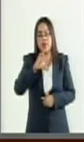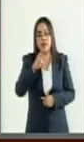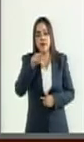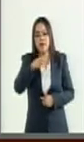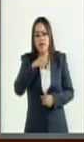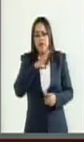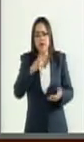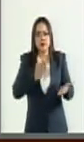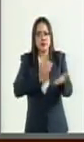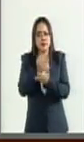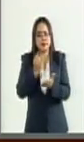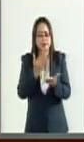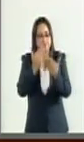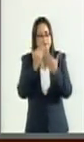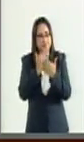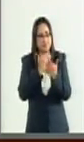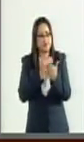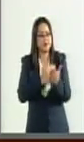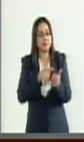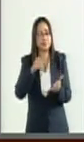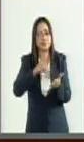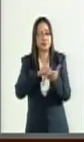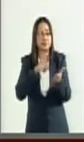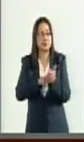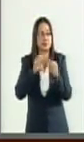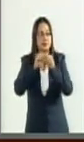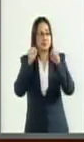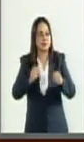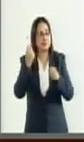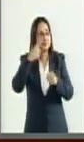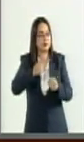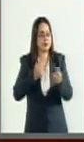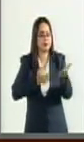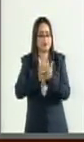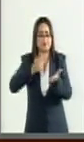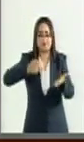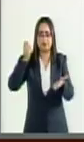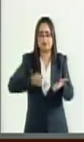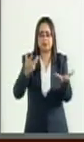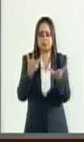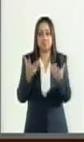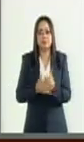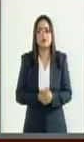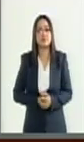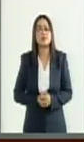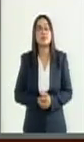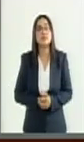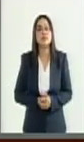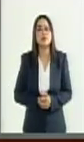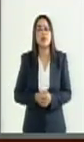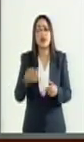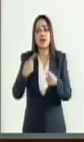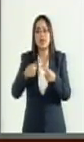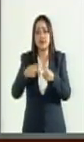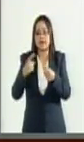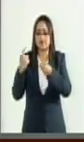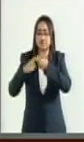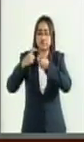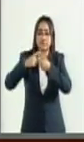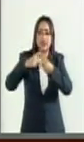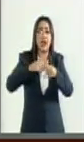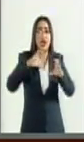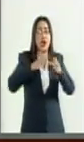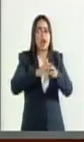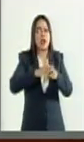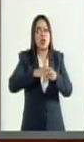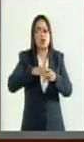dictamen establece el Sistema Nacional de Impartición de Justicia, que estará integrado por el Poder Judicial de la